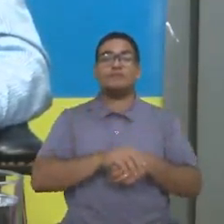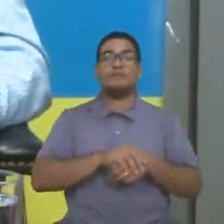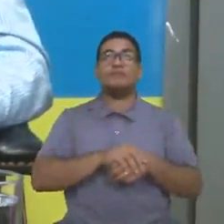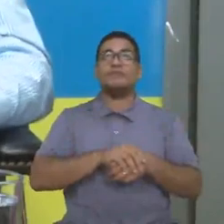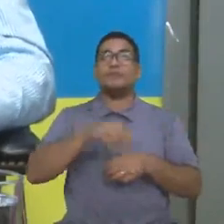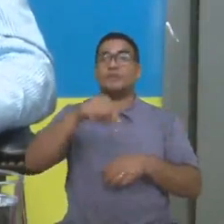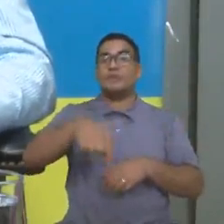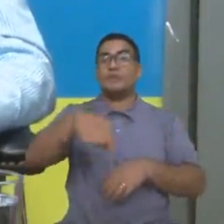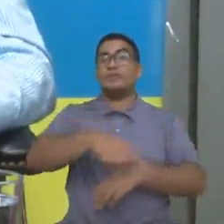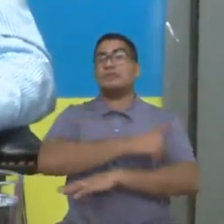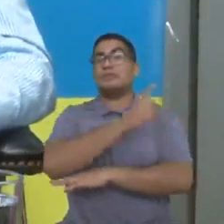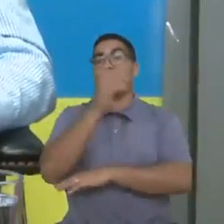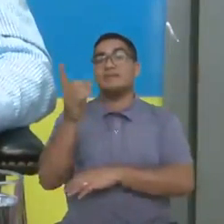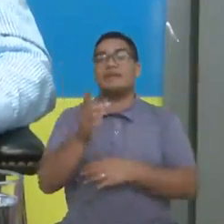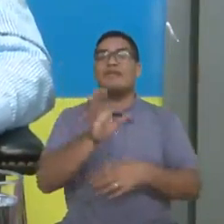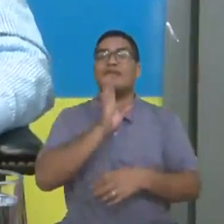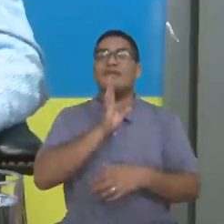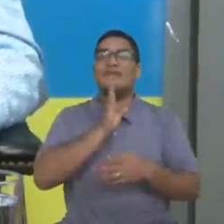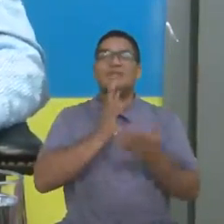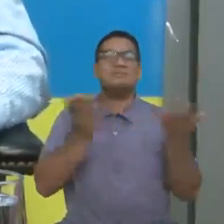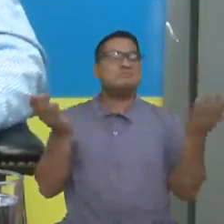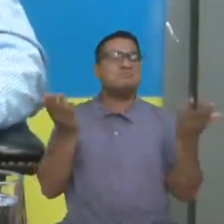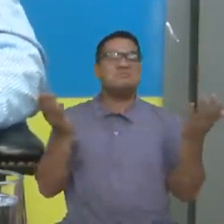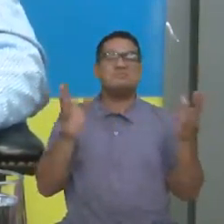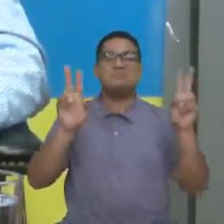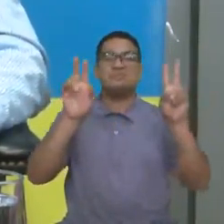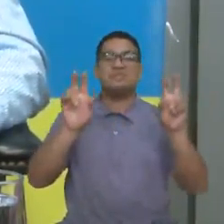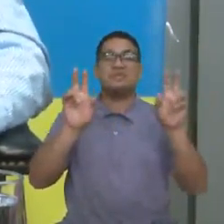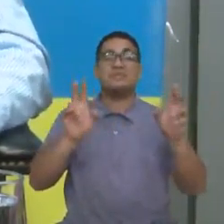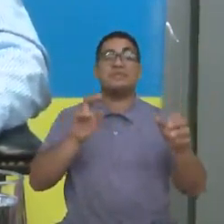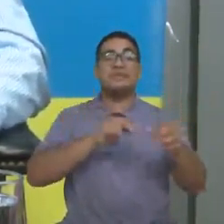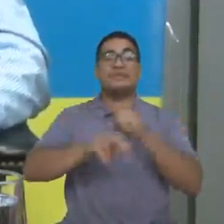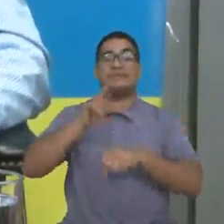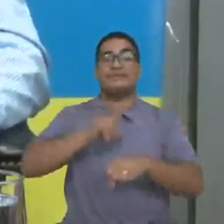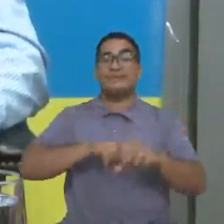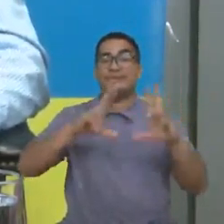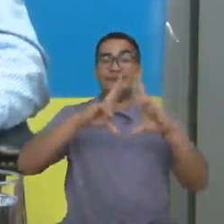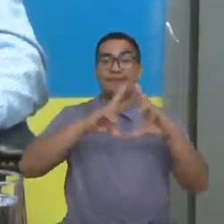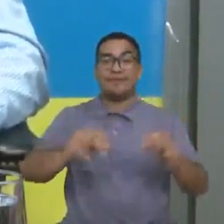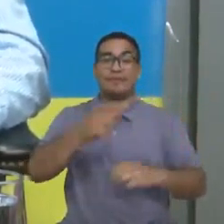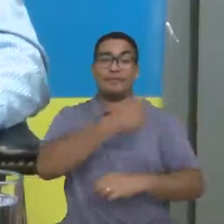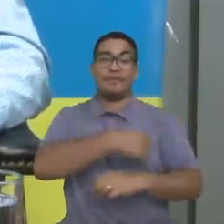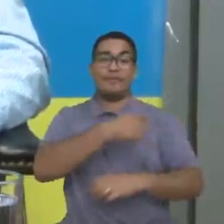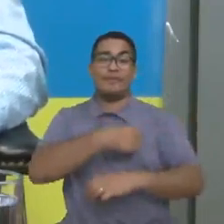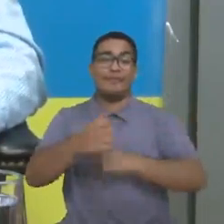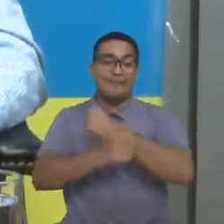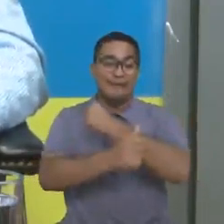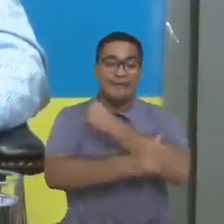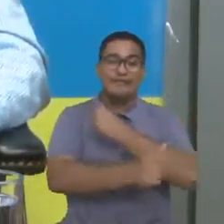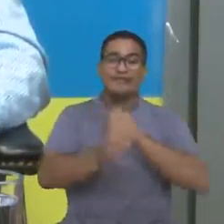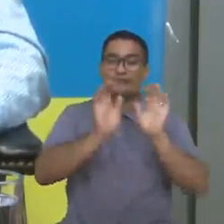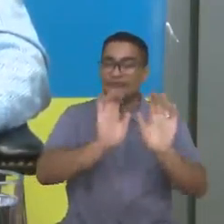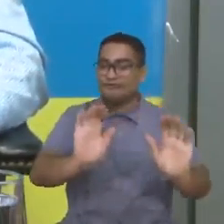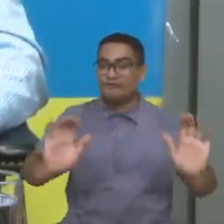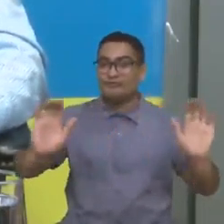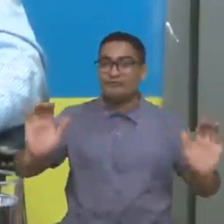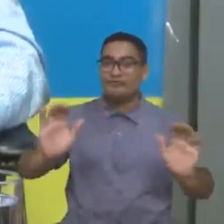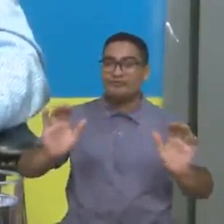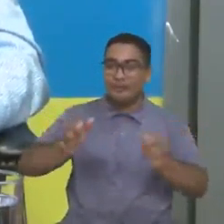que afectan a la población nicaragüense, tanto a nuestros niños, a nuestras niñas, a los jóvenes, a los adultos y a